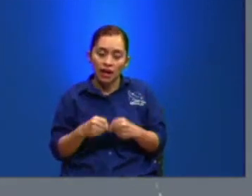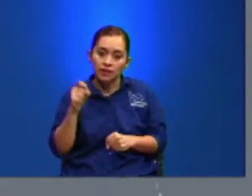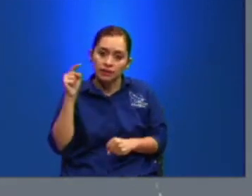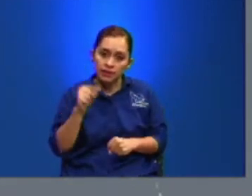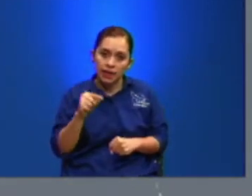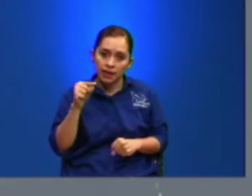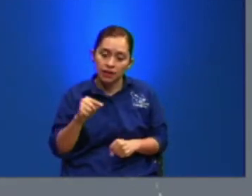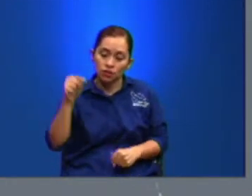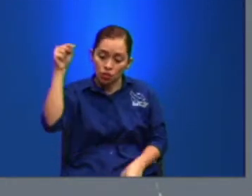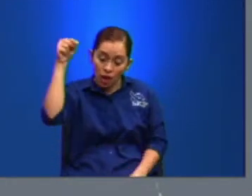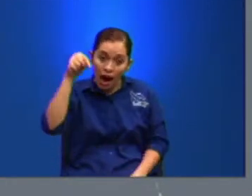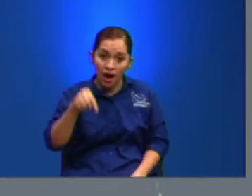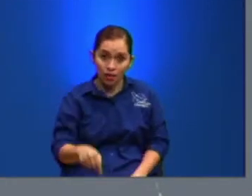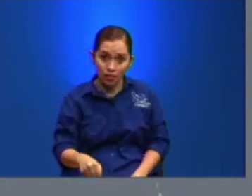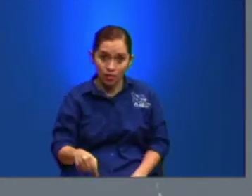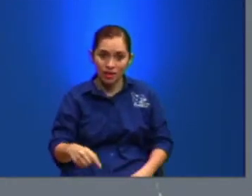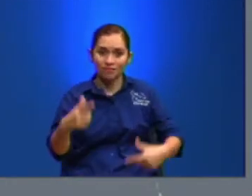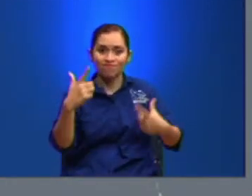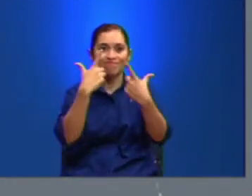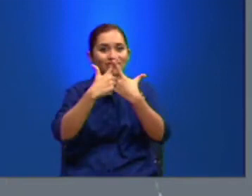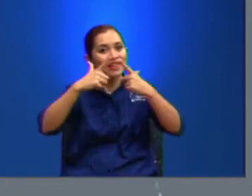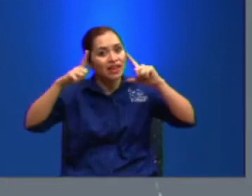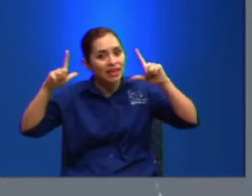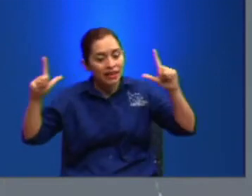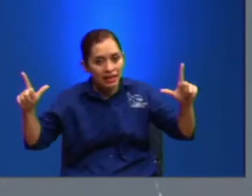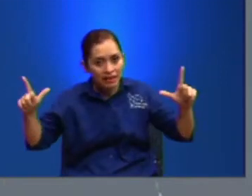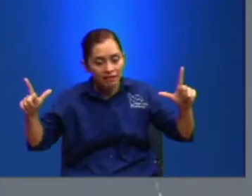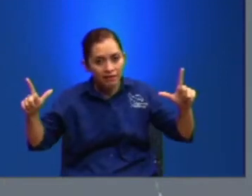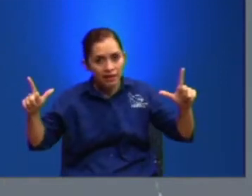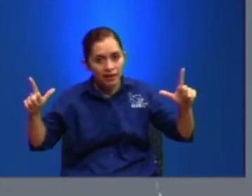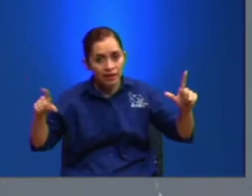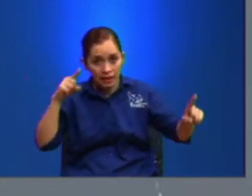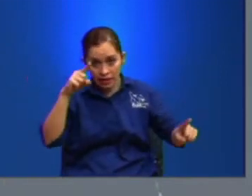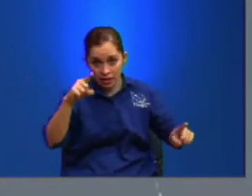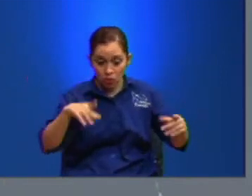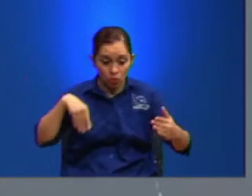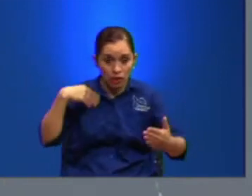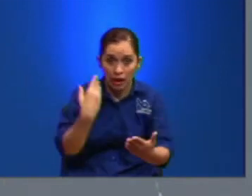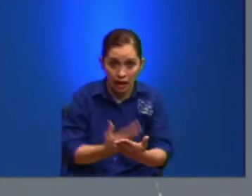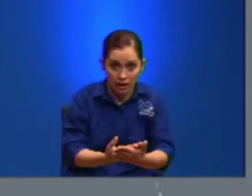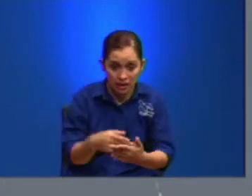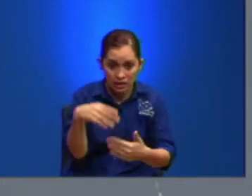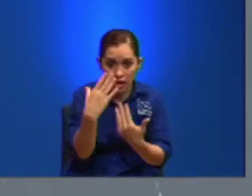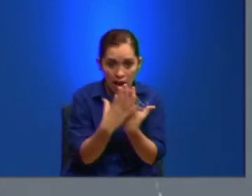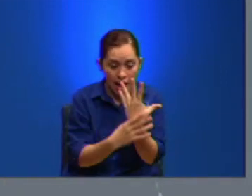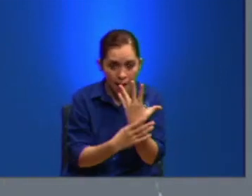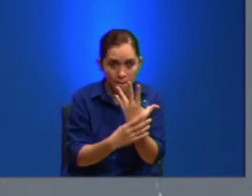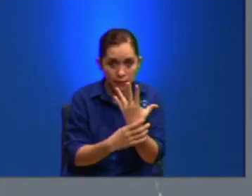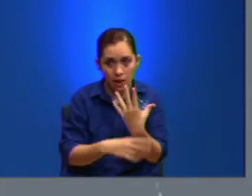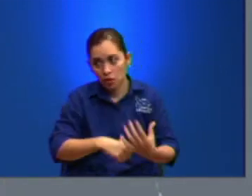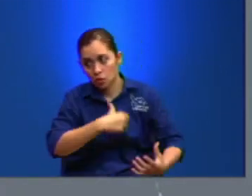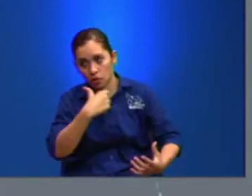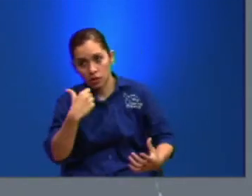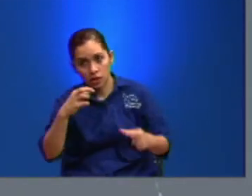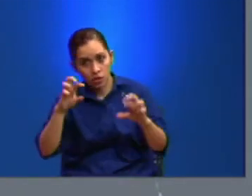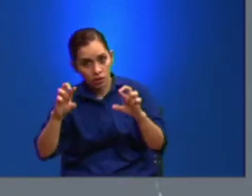y libra te ya que has caído en la mano de tu prójimo vé humíllate